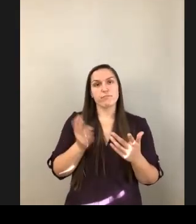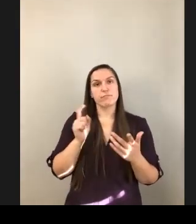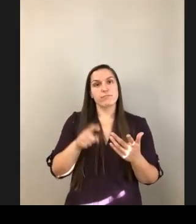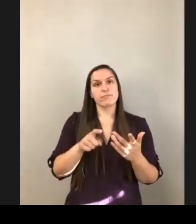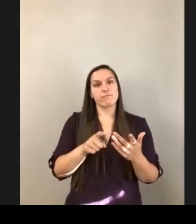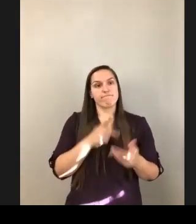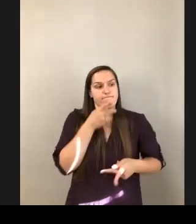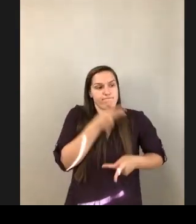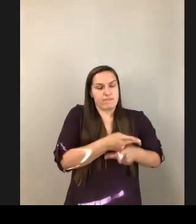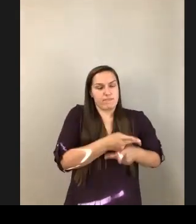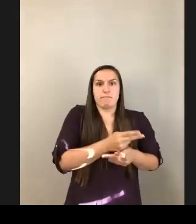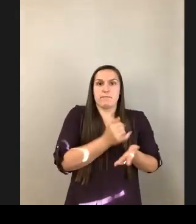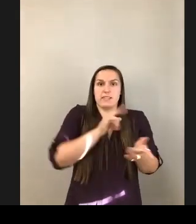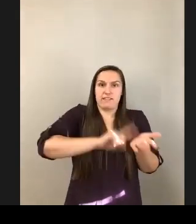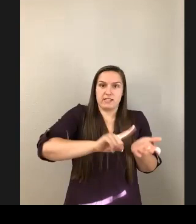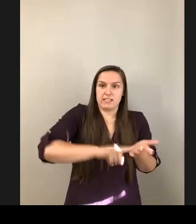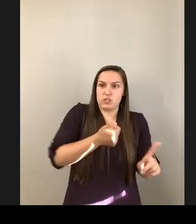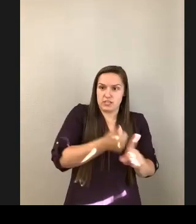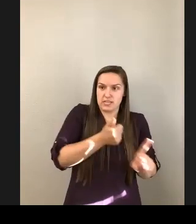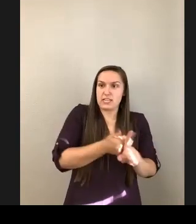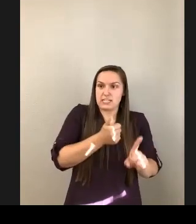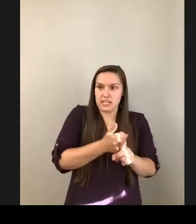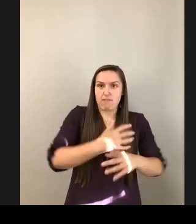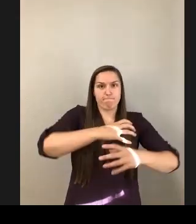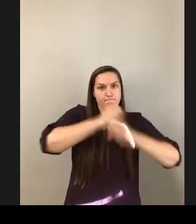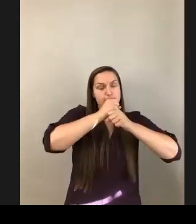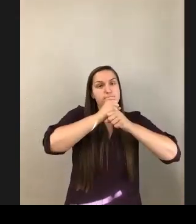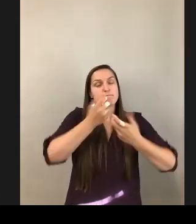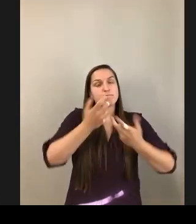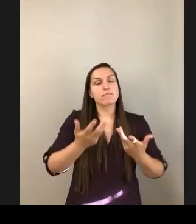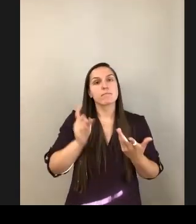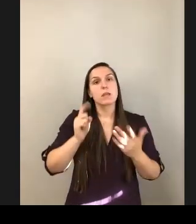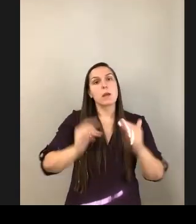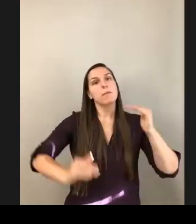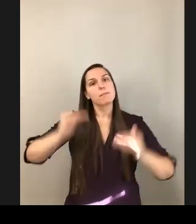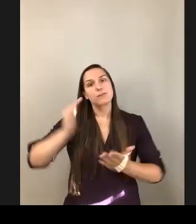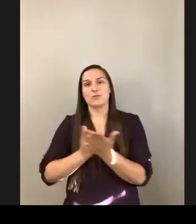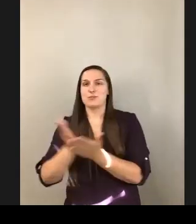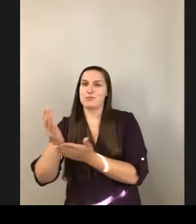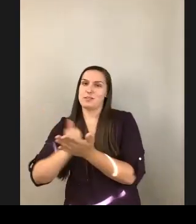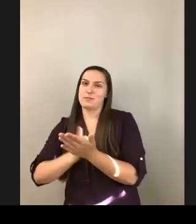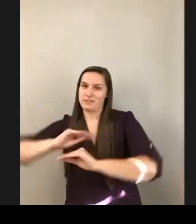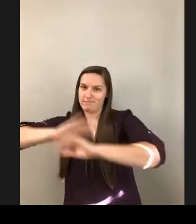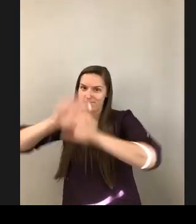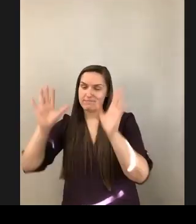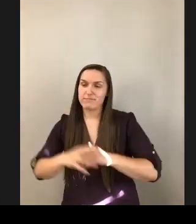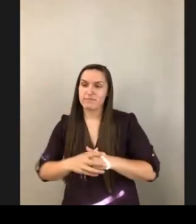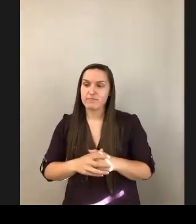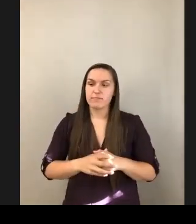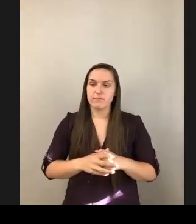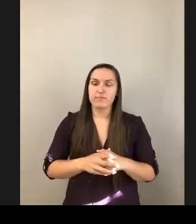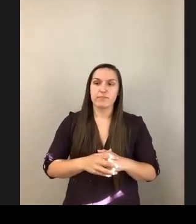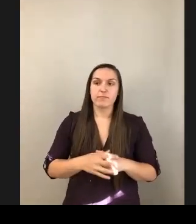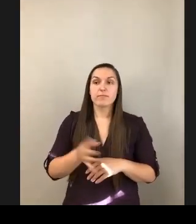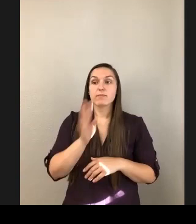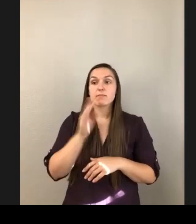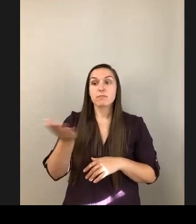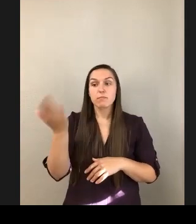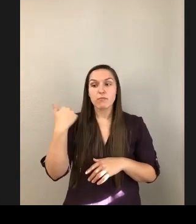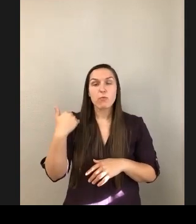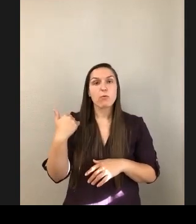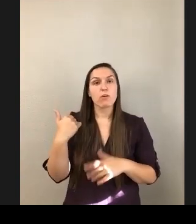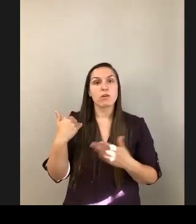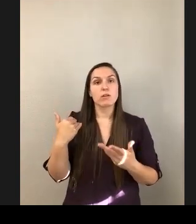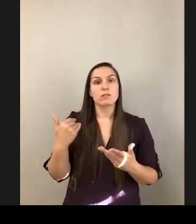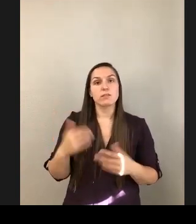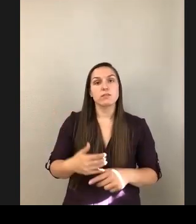la integridad de la investigación, pero eso hay un equilibrio con la transparencia. Yo